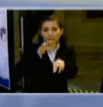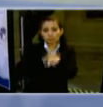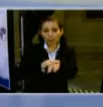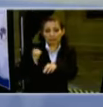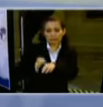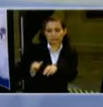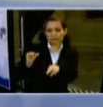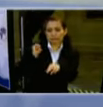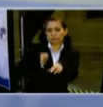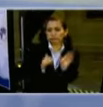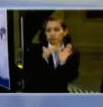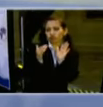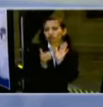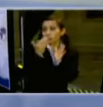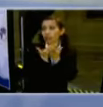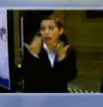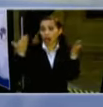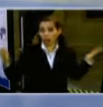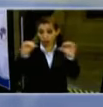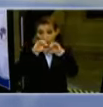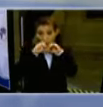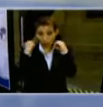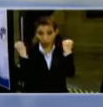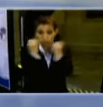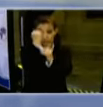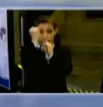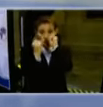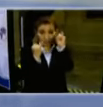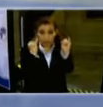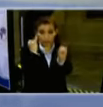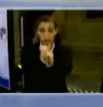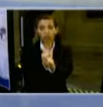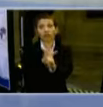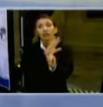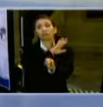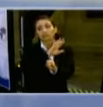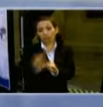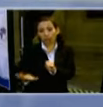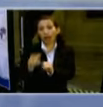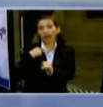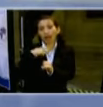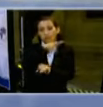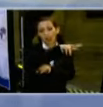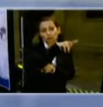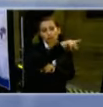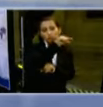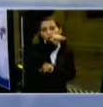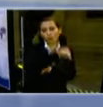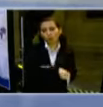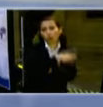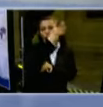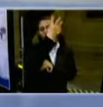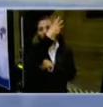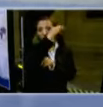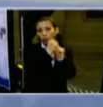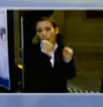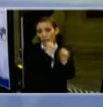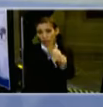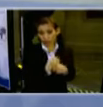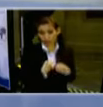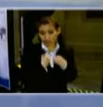longevidad. Hoy día las organizaciones internacionales han pasado de 18.4 años de